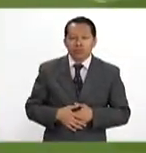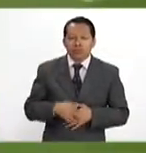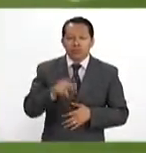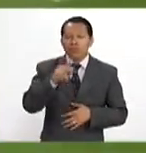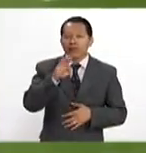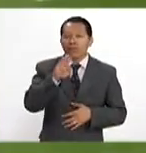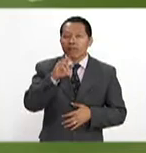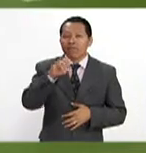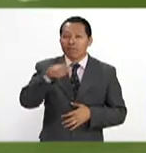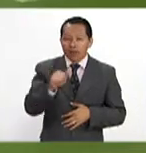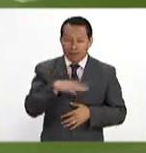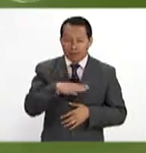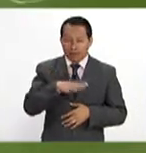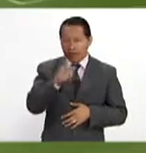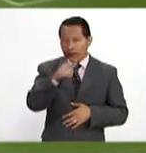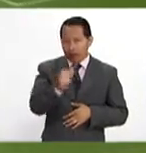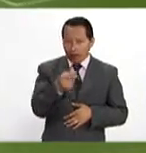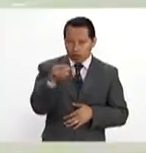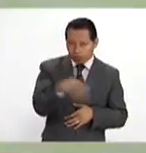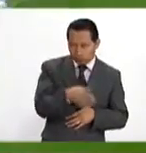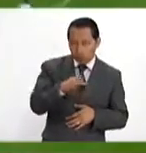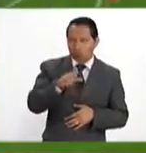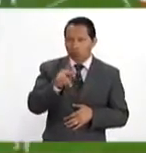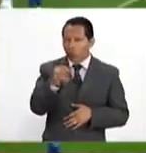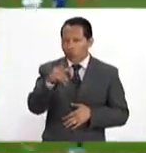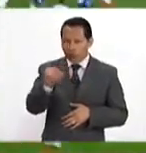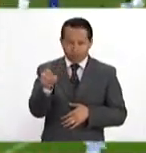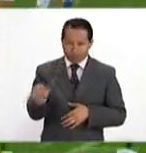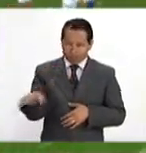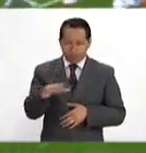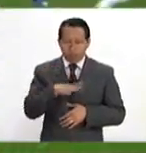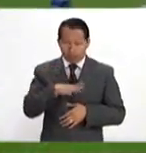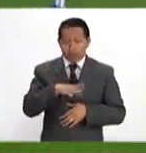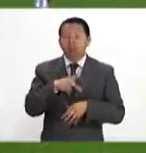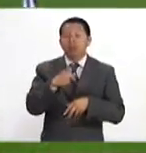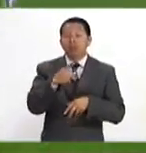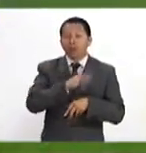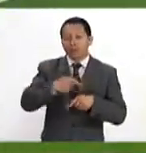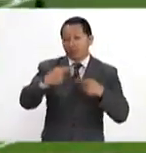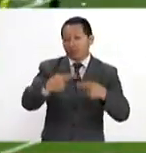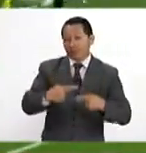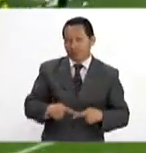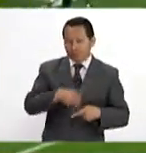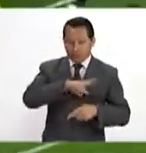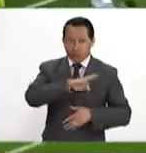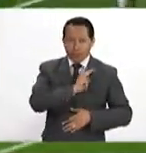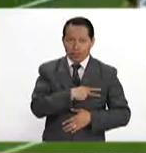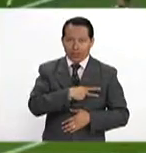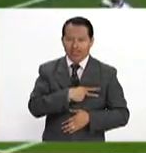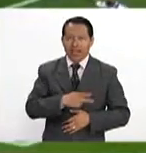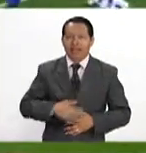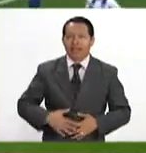Benfica venció al Braga y Porto al Estoril en encuentros de la primera fecha de la Liga Portuguesa.